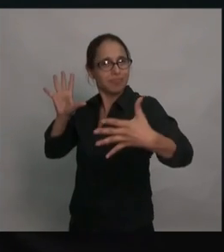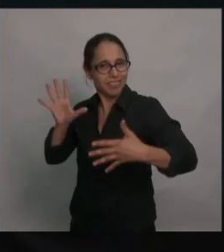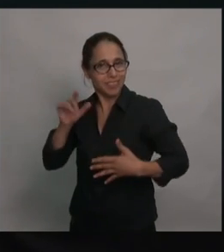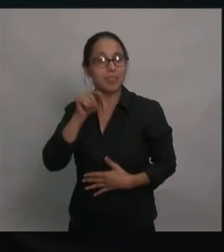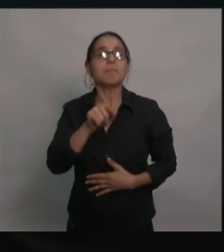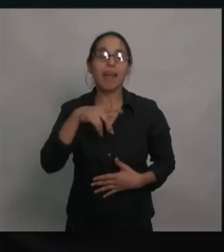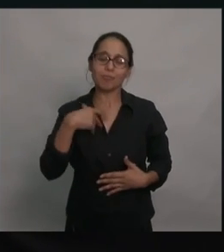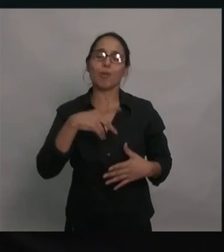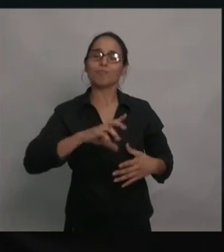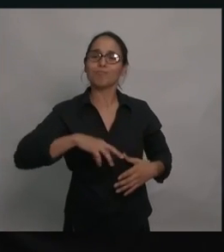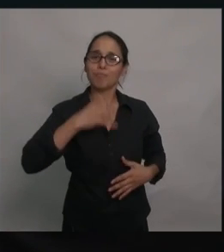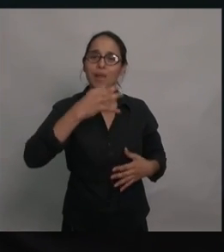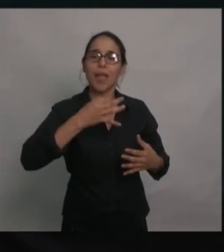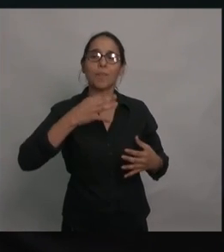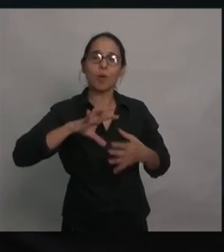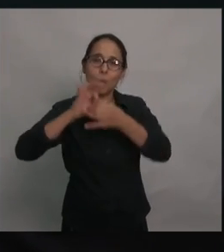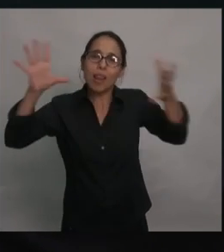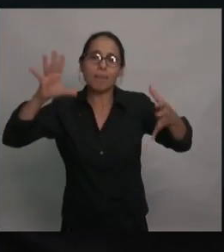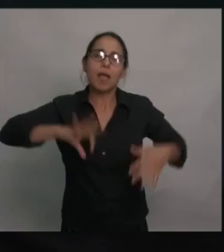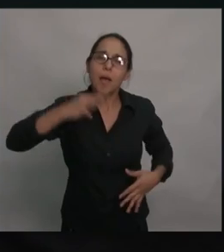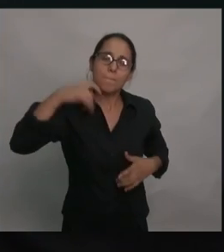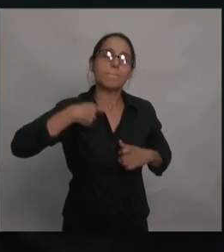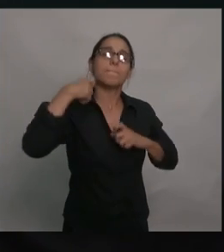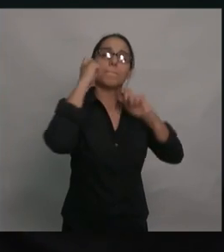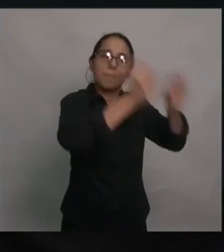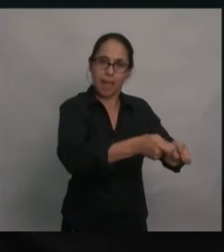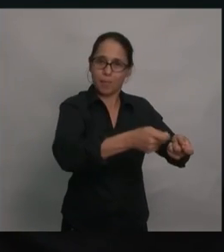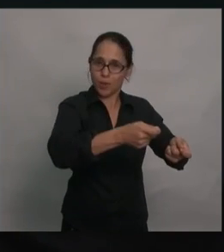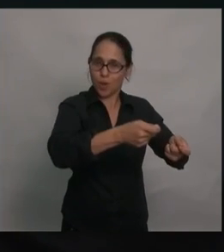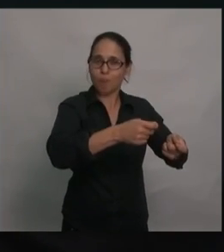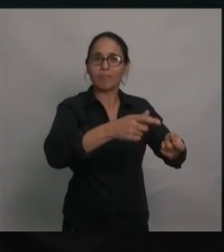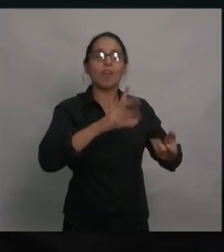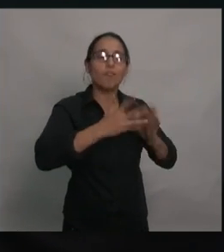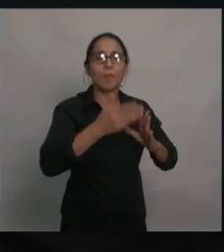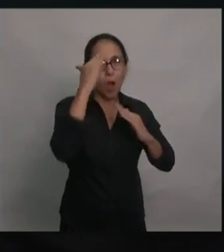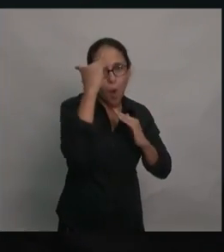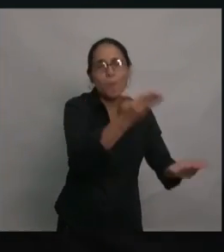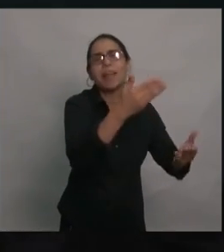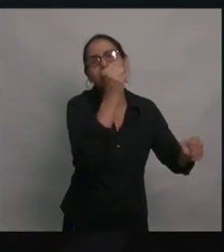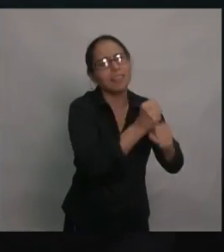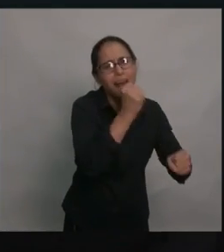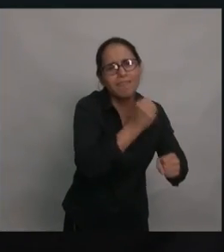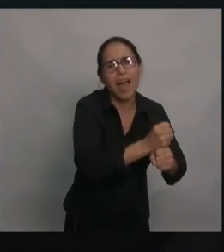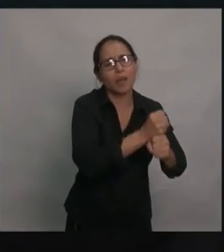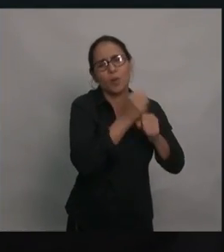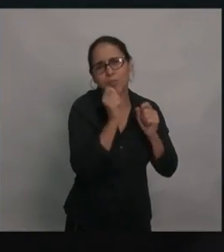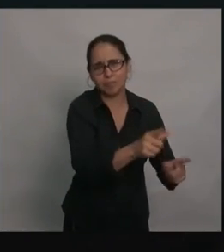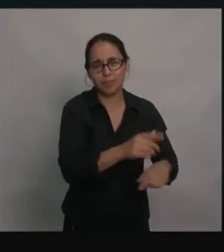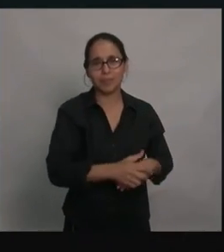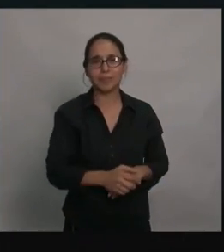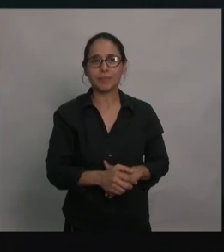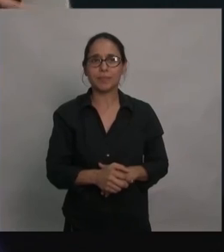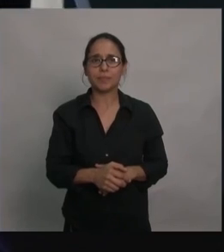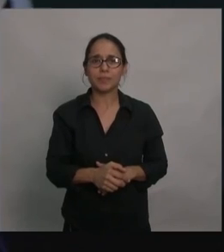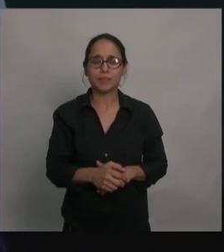este es el premio y esto es lo que queremos darte como un pequeño homenaje a tu extraordinario trabajo. Bueno, muchísimas